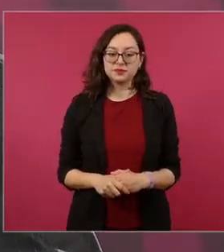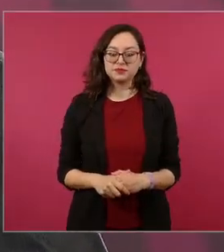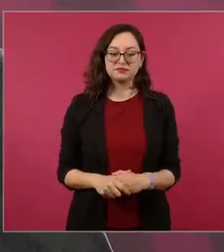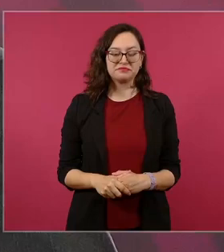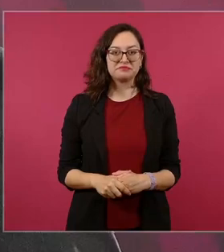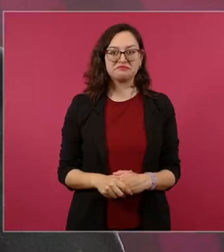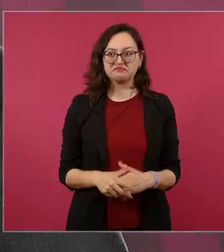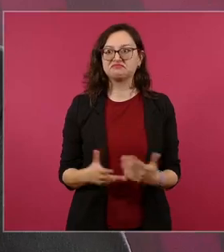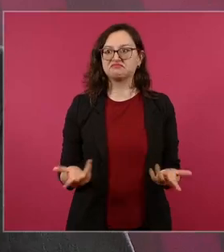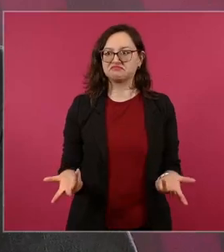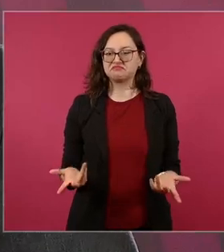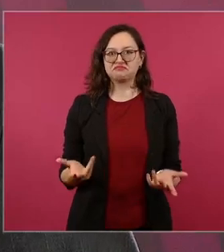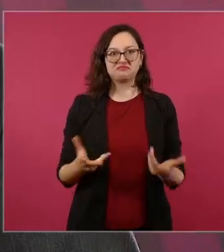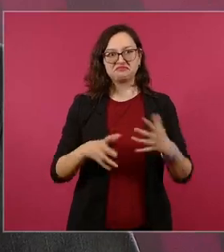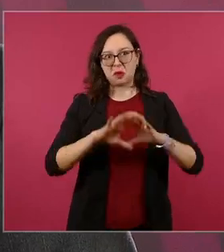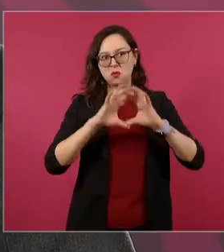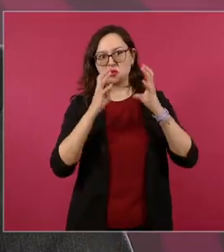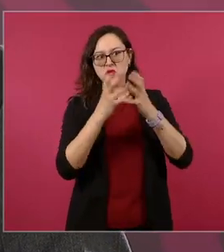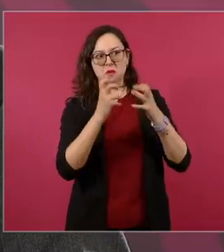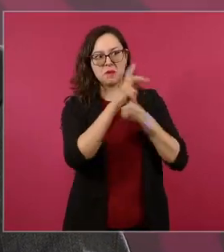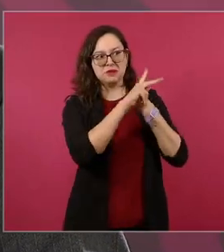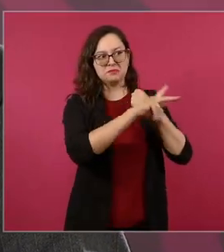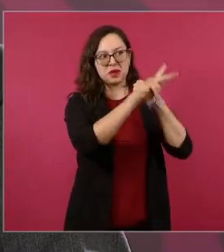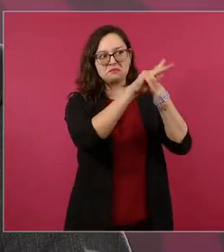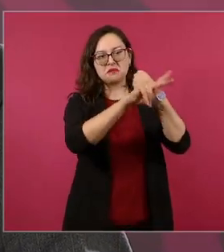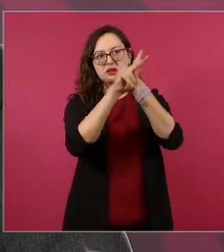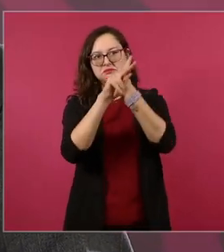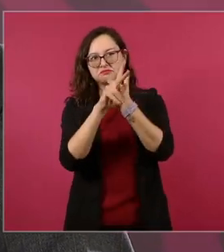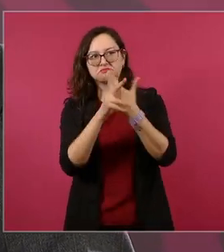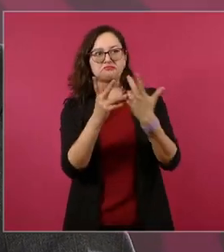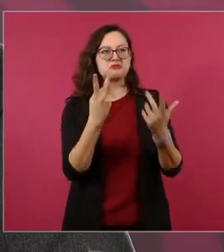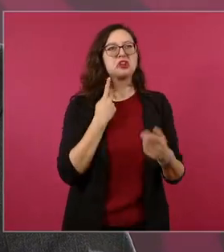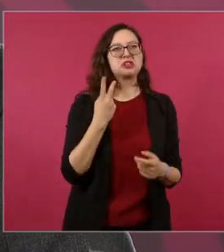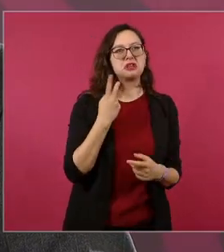más politizados del mundo,